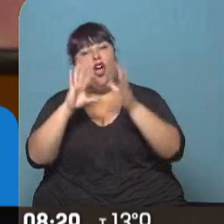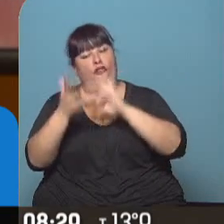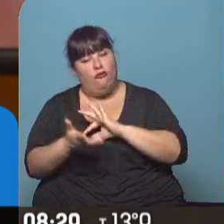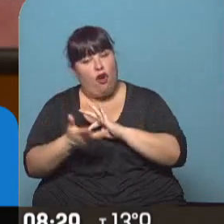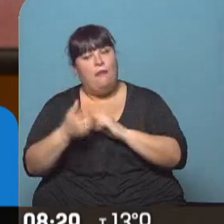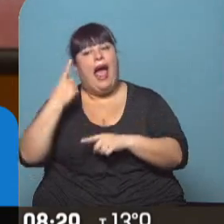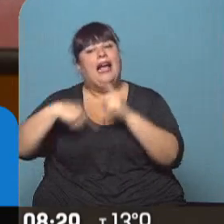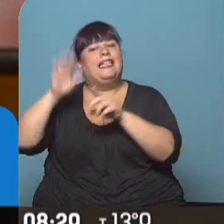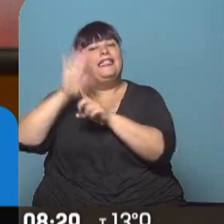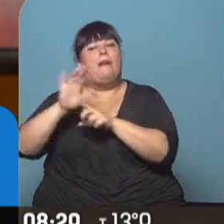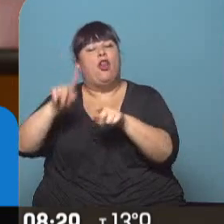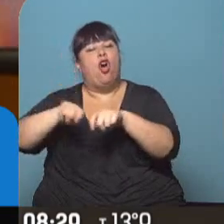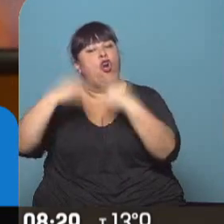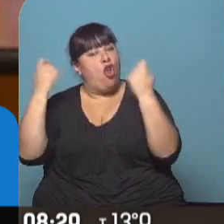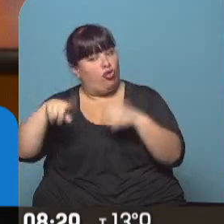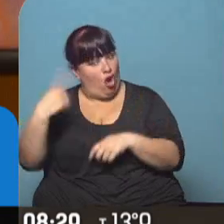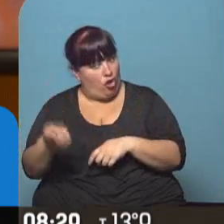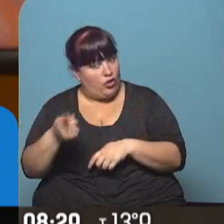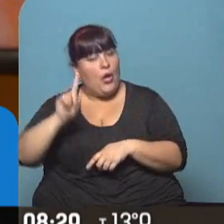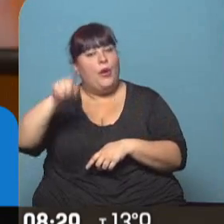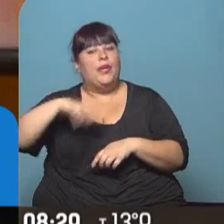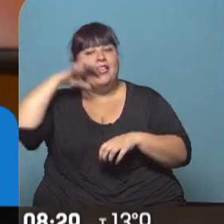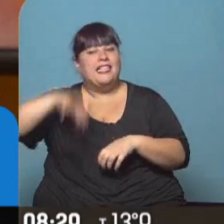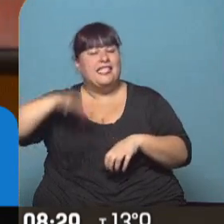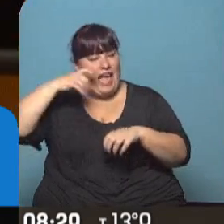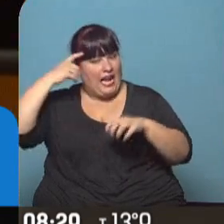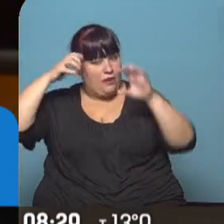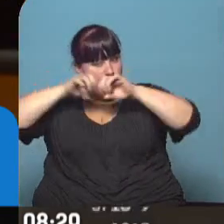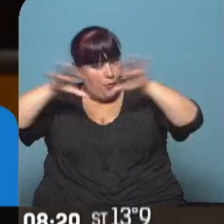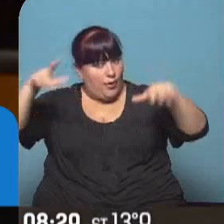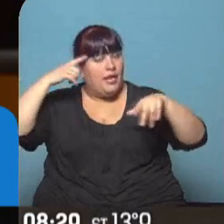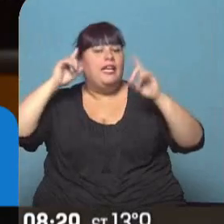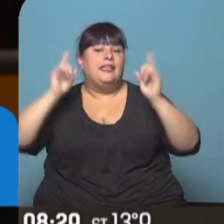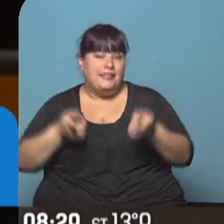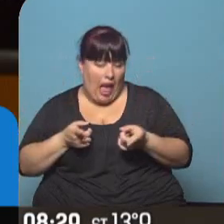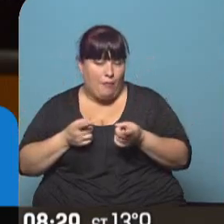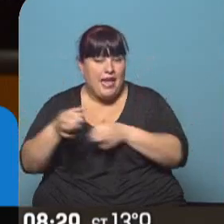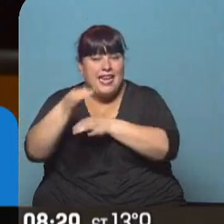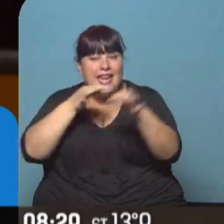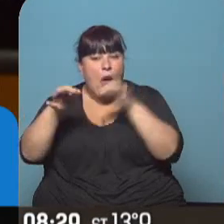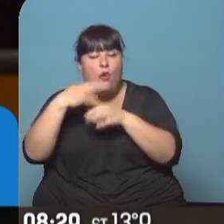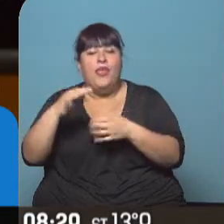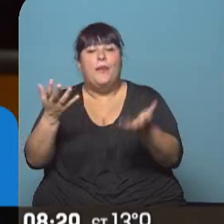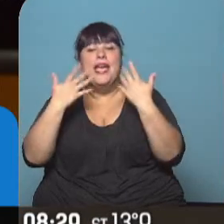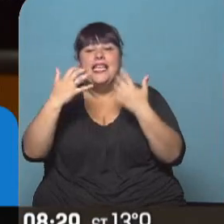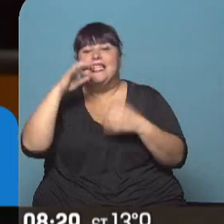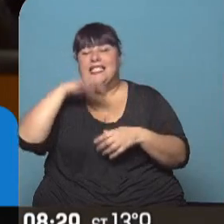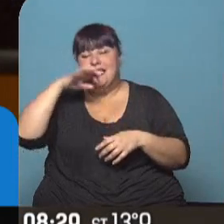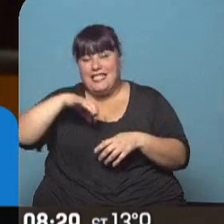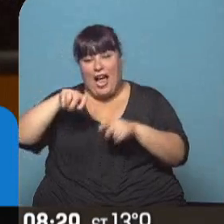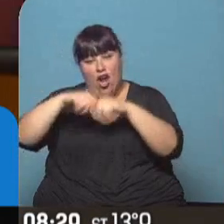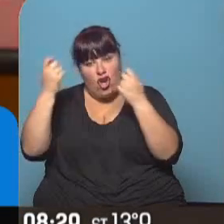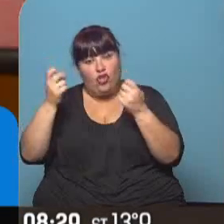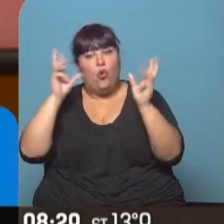que la arteria no es que se tape, sino que se rompa, se produzca un sangrado cerebral, ¿sí? Y también las neuronas que tenían que recibir sangre por esa arteria que se